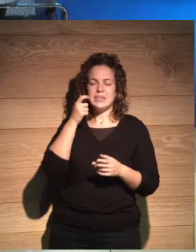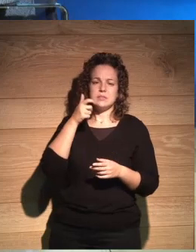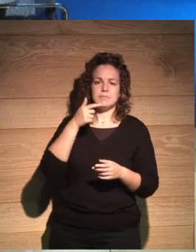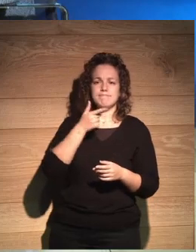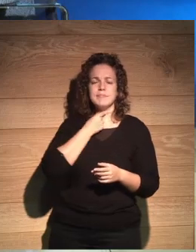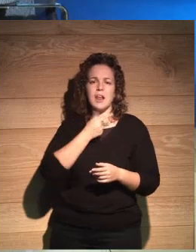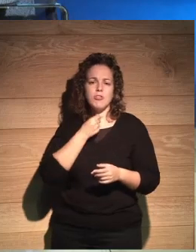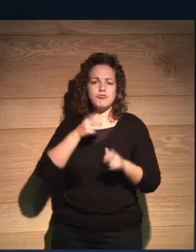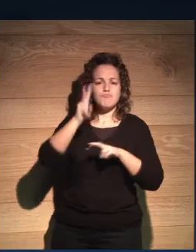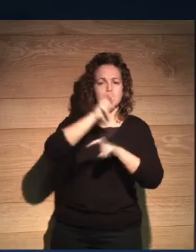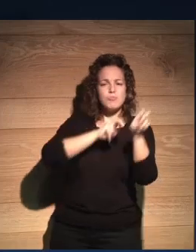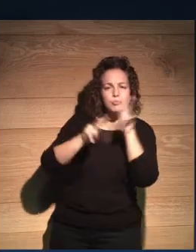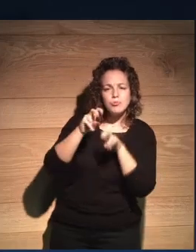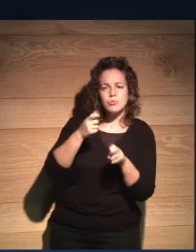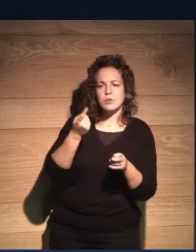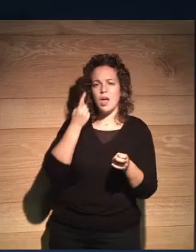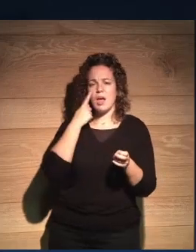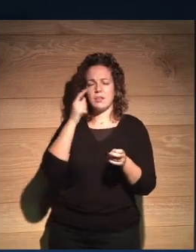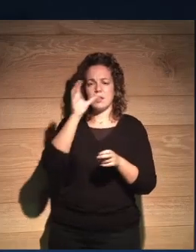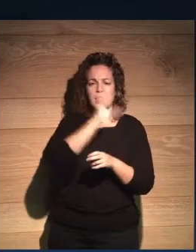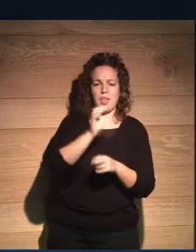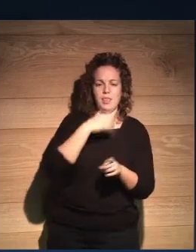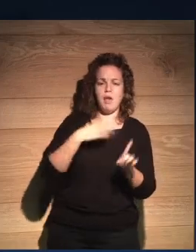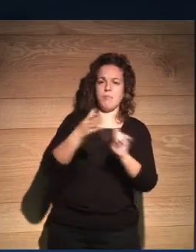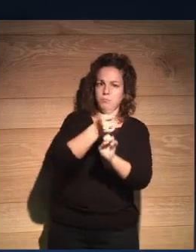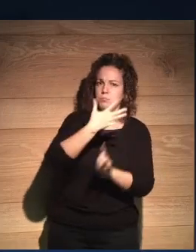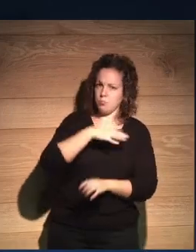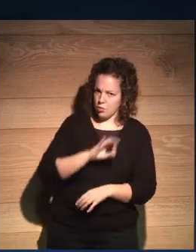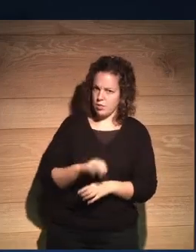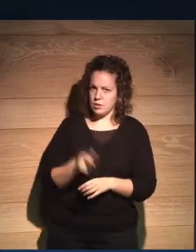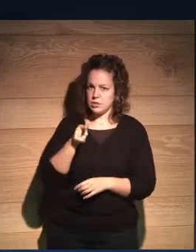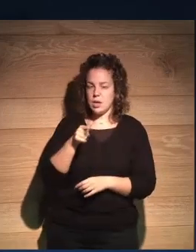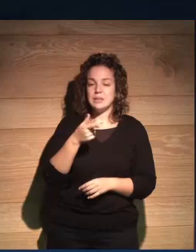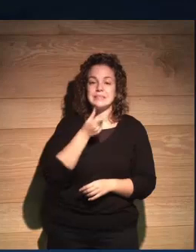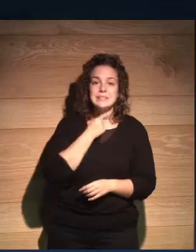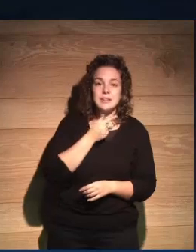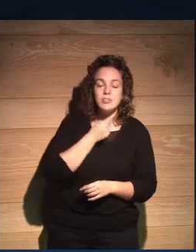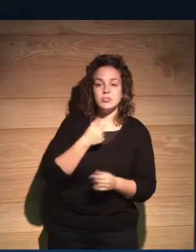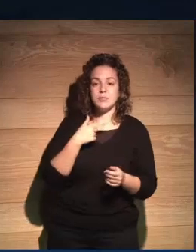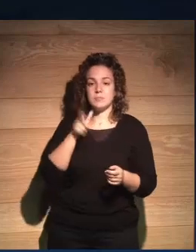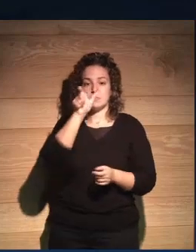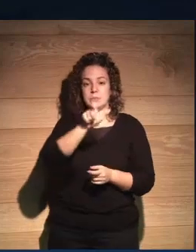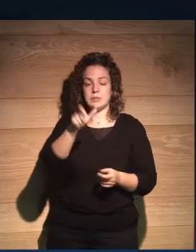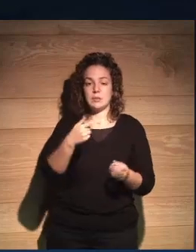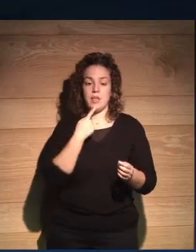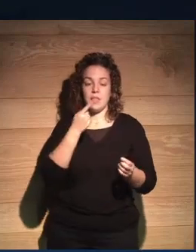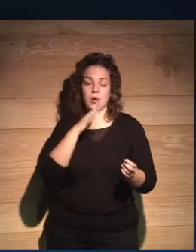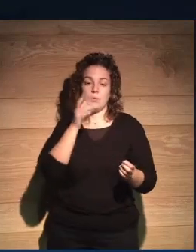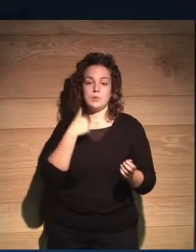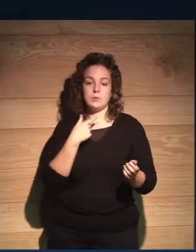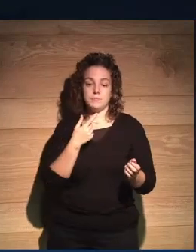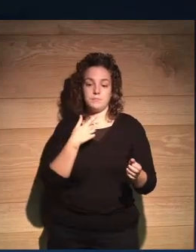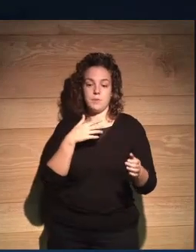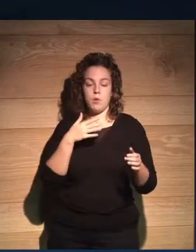a todo esto, buscarle un poco y a la ciencia se puede encontrar. Y esa chispa es la que a la gente, yo siempre digo, hay